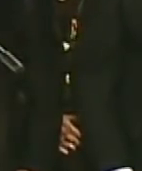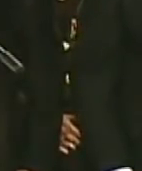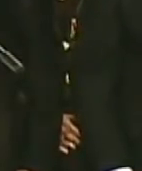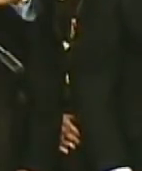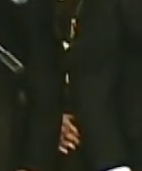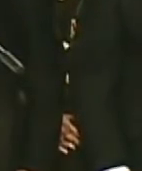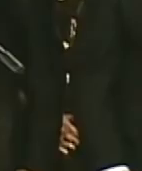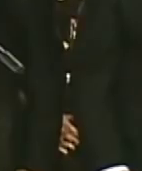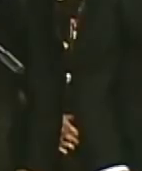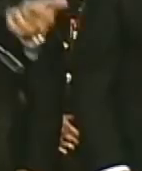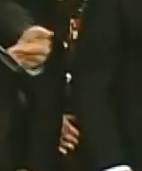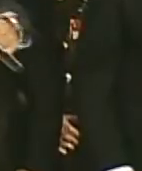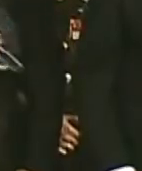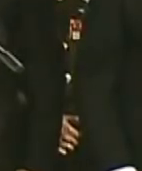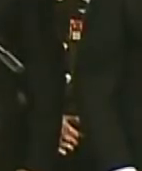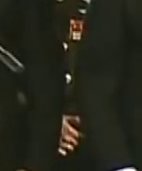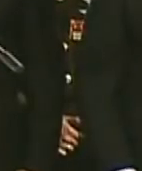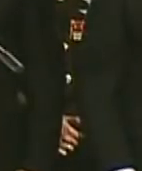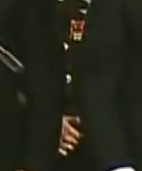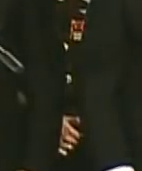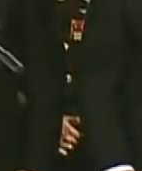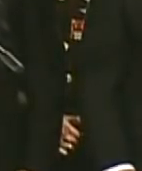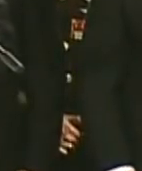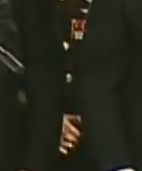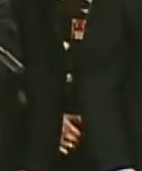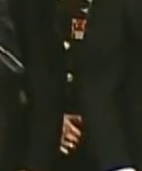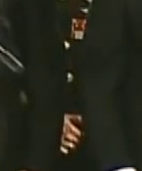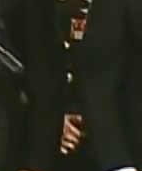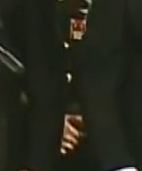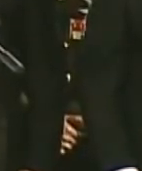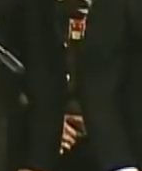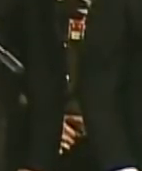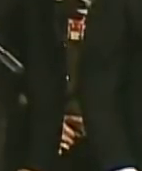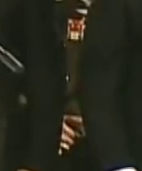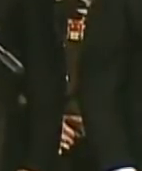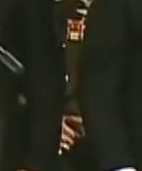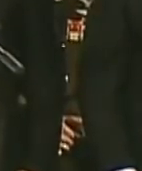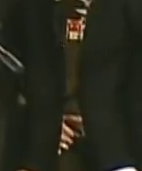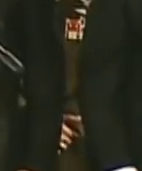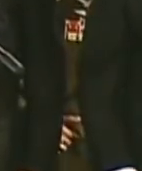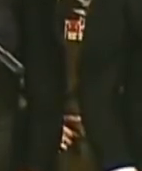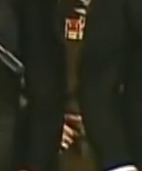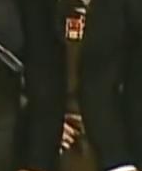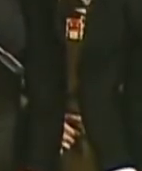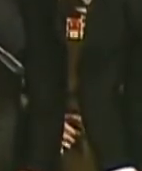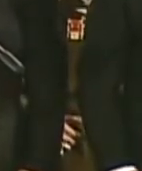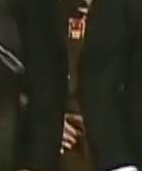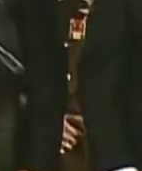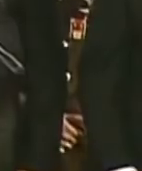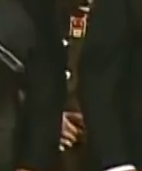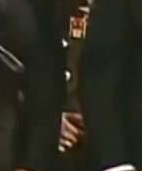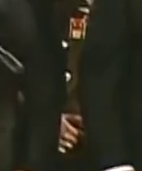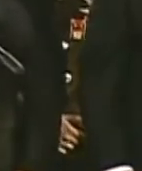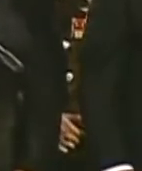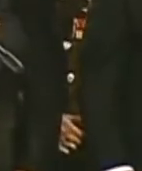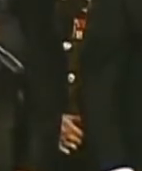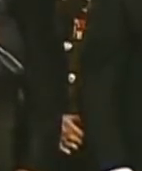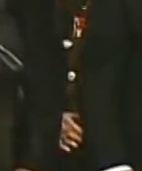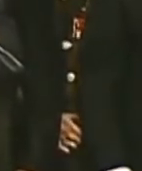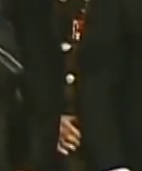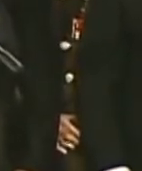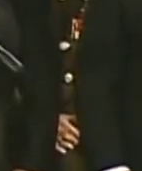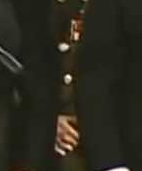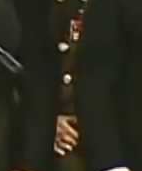manipulan a compatriotas venezolanos que creen que ese es el camino, y es un camino